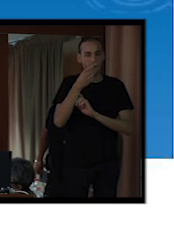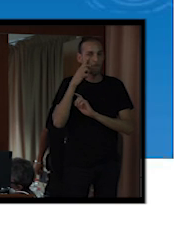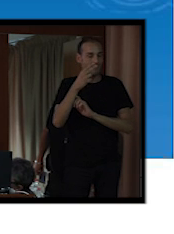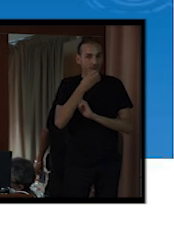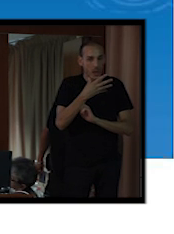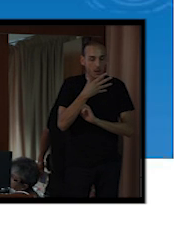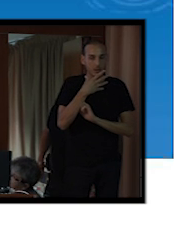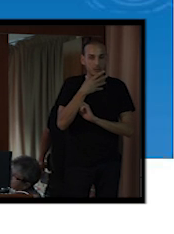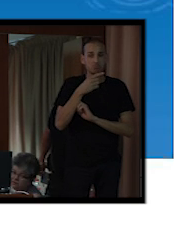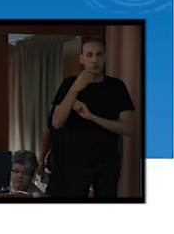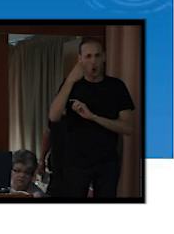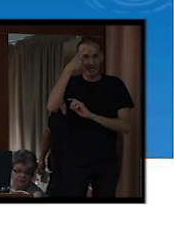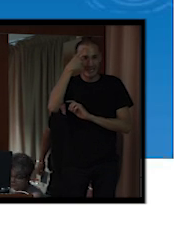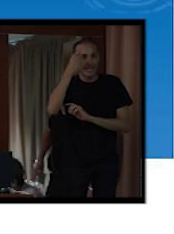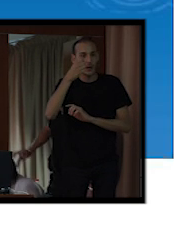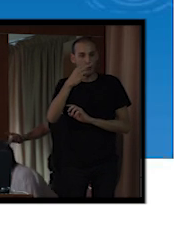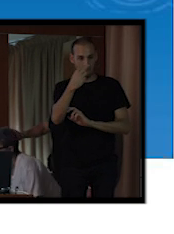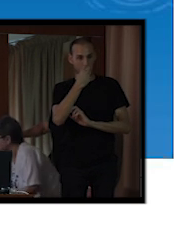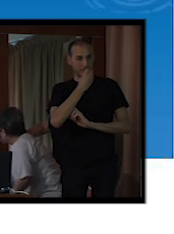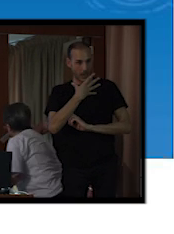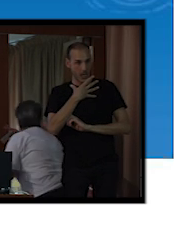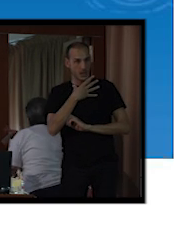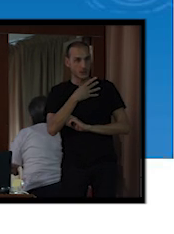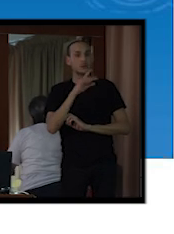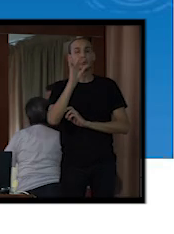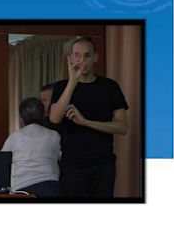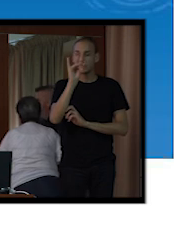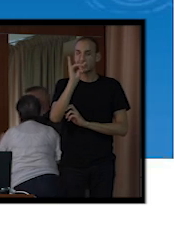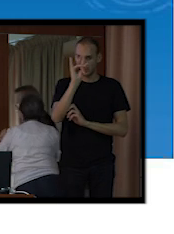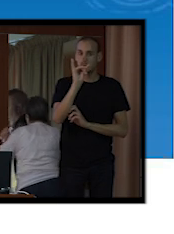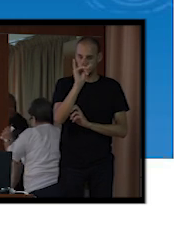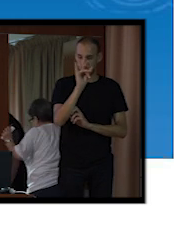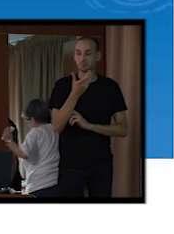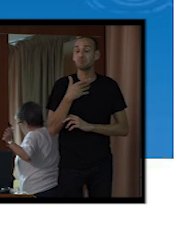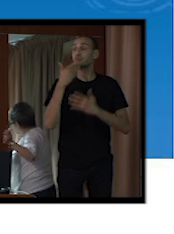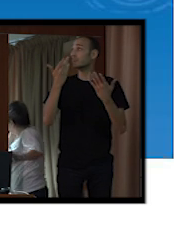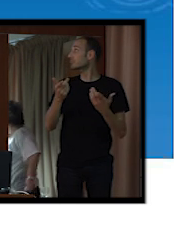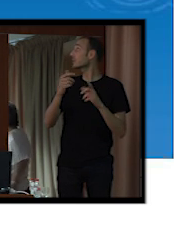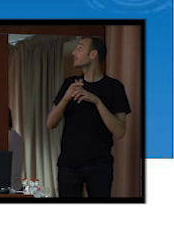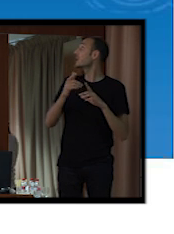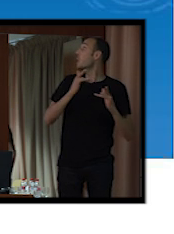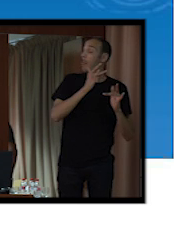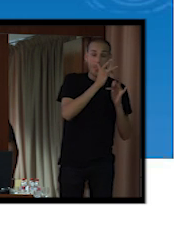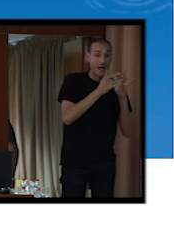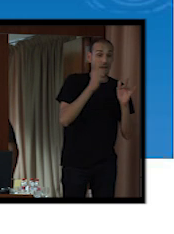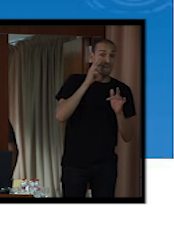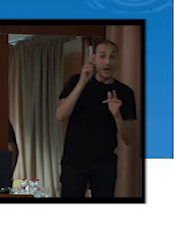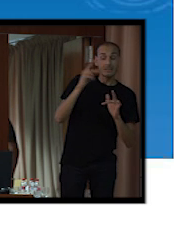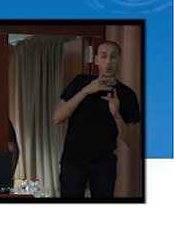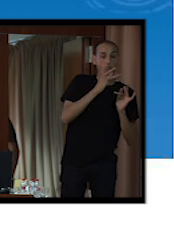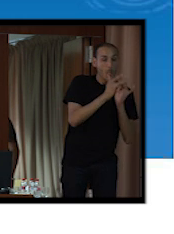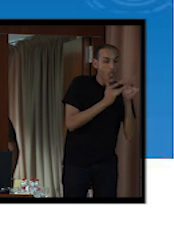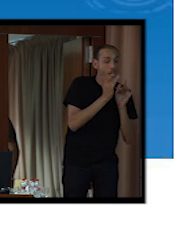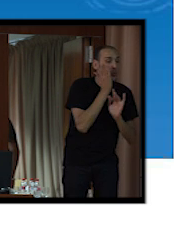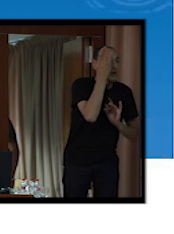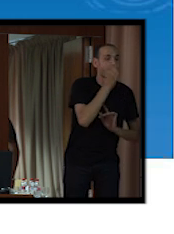perfecto. Yo creo que se ve mejor así, ¿no? ¿Así mejor? Sí. Entonces, ahí os he puesto, por ejemplo, cómo duerme un niño, lo tenéis ahí, que tiene una gran